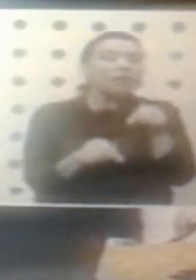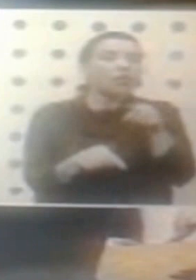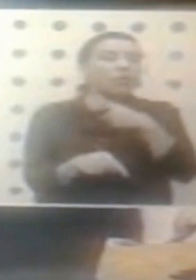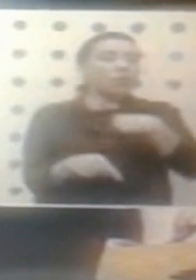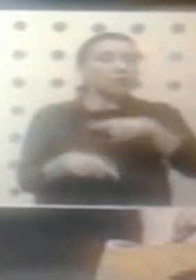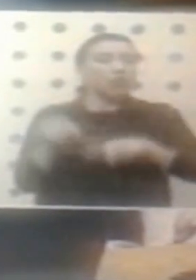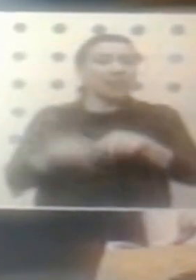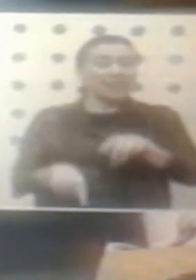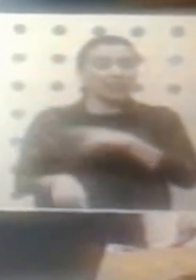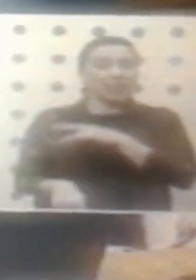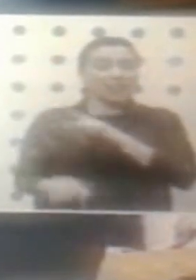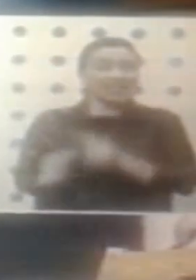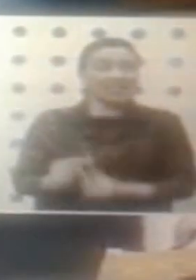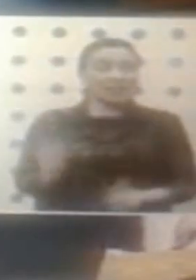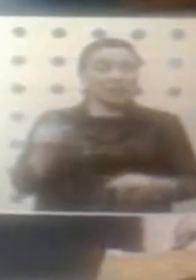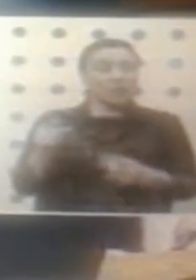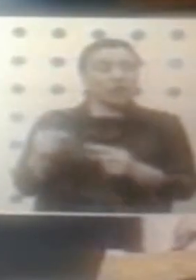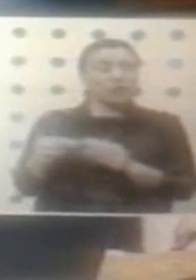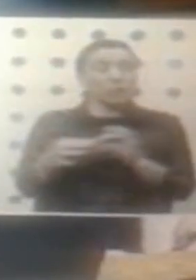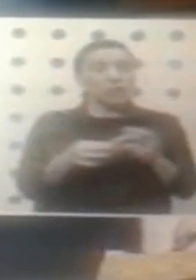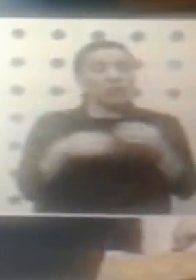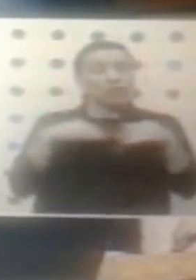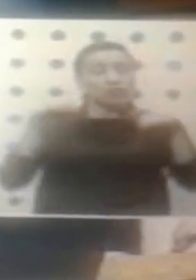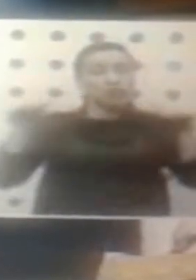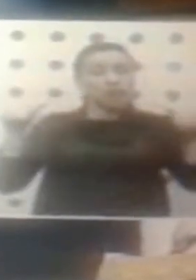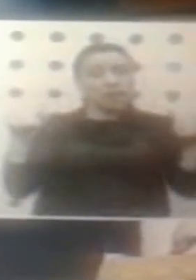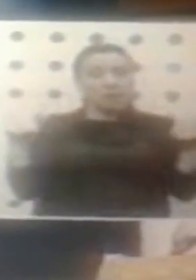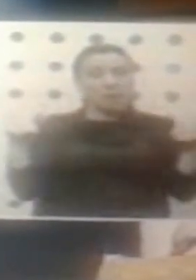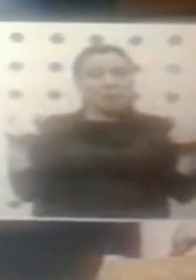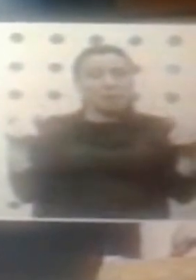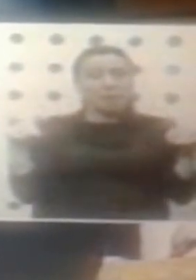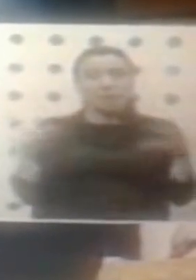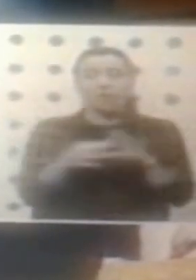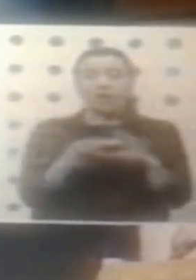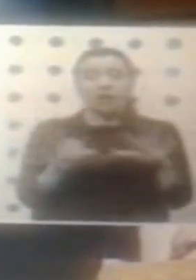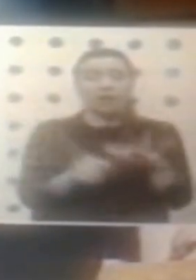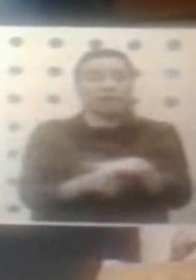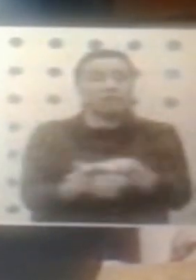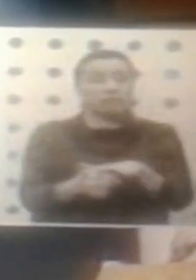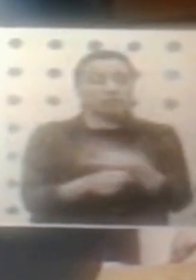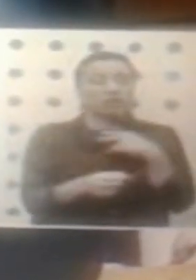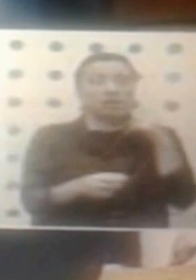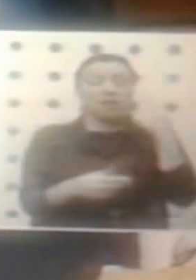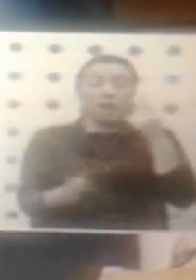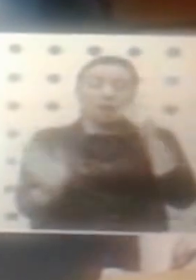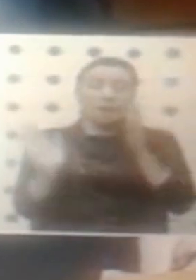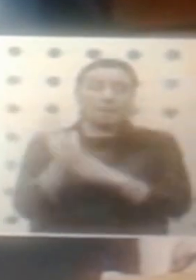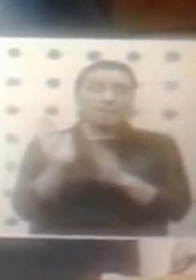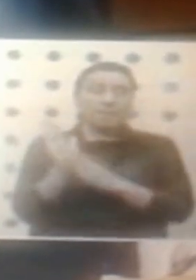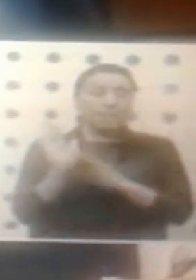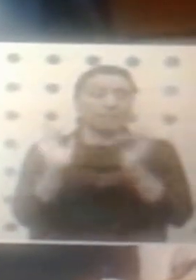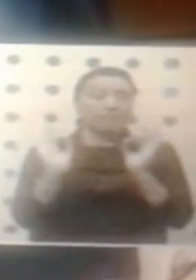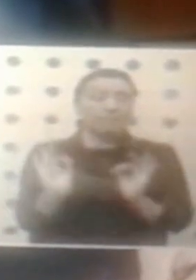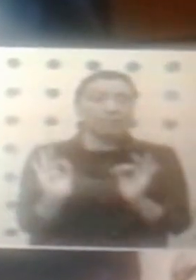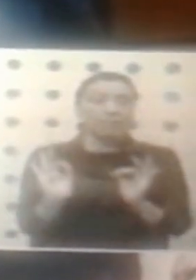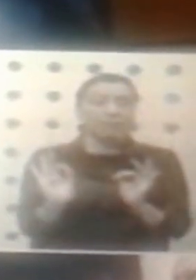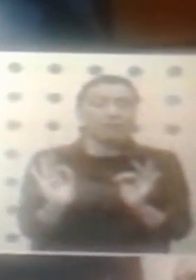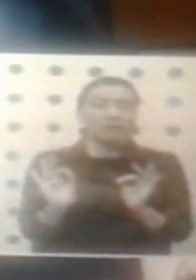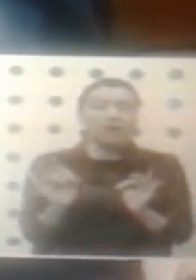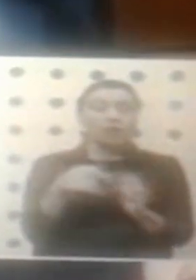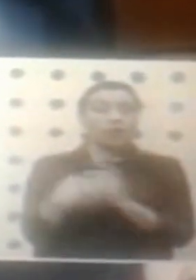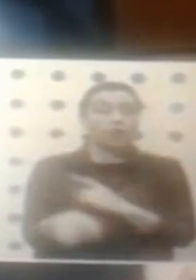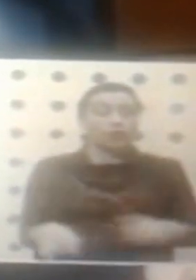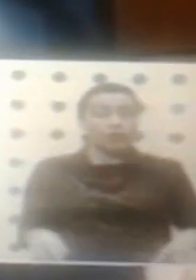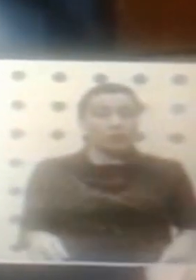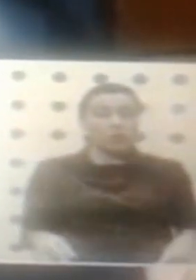dentro de nuestro territorio. Por eso hago un llamado, por las dramáticas condiciones que hemos podido comprobar, a los